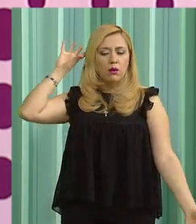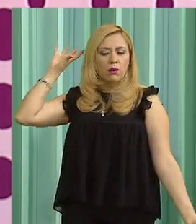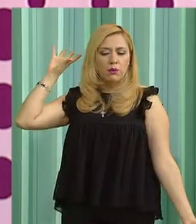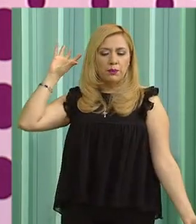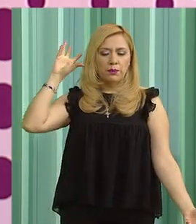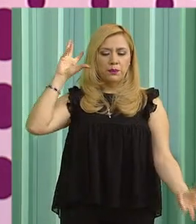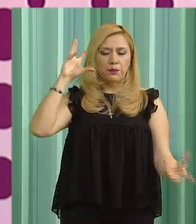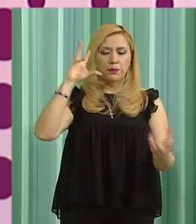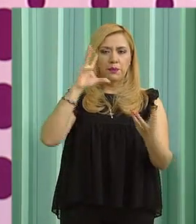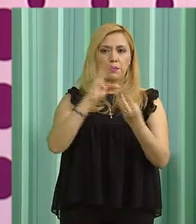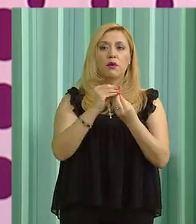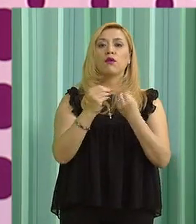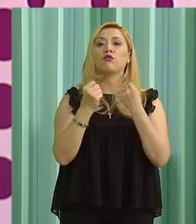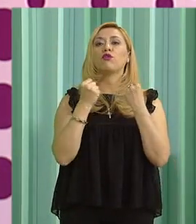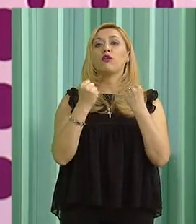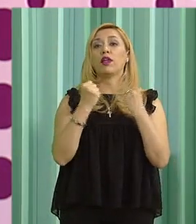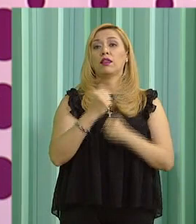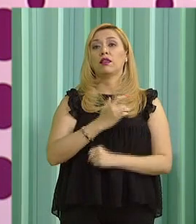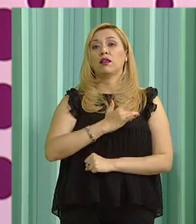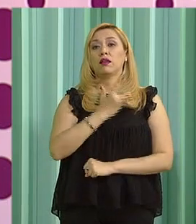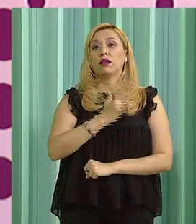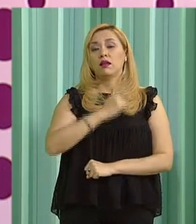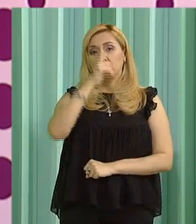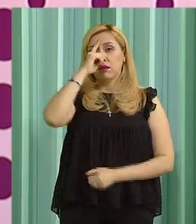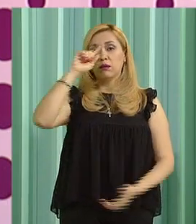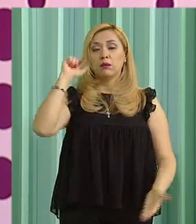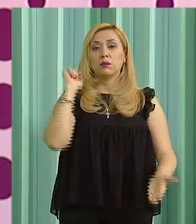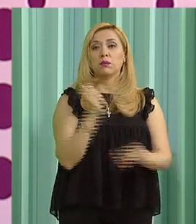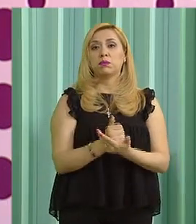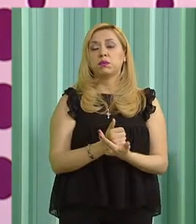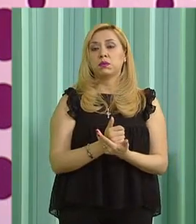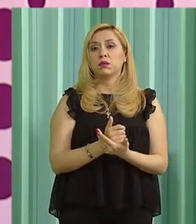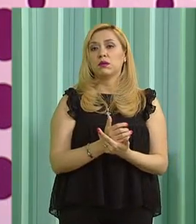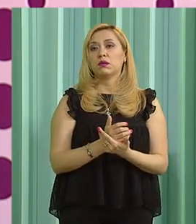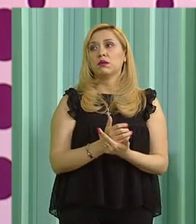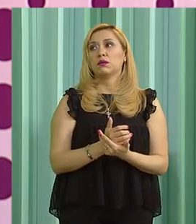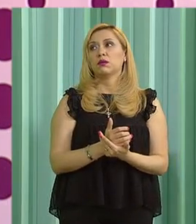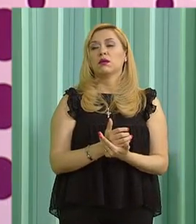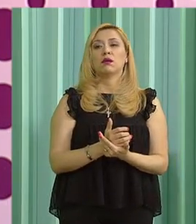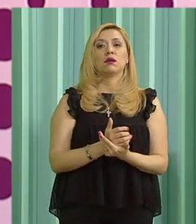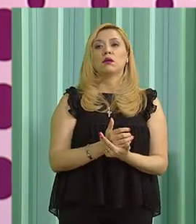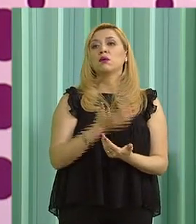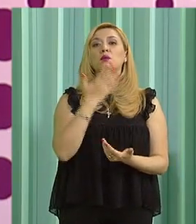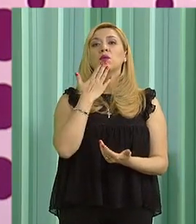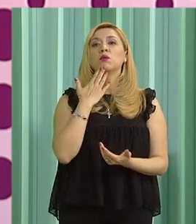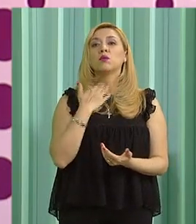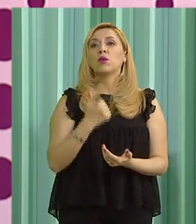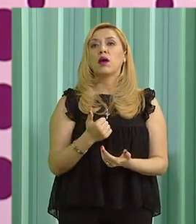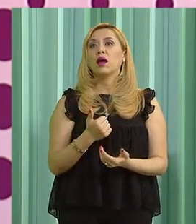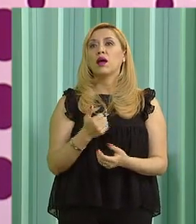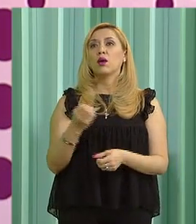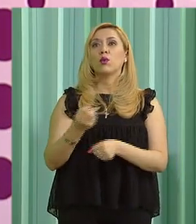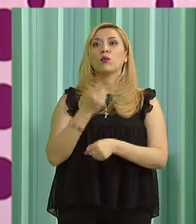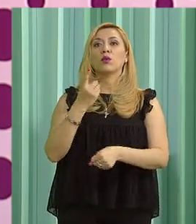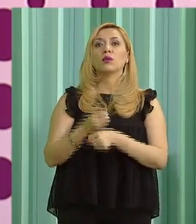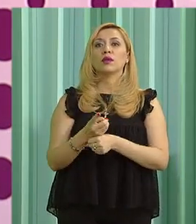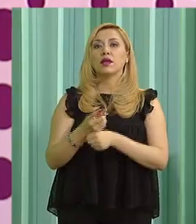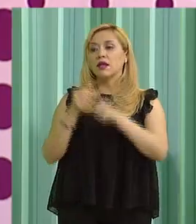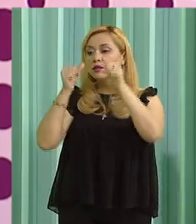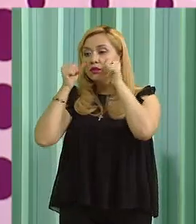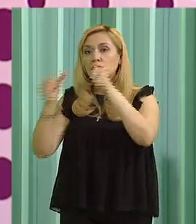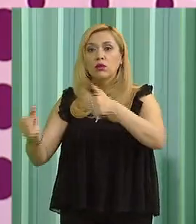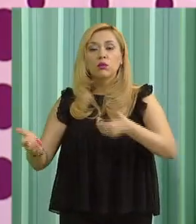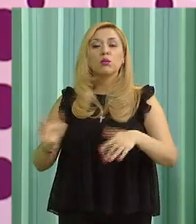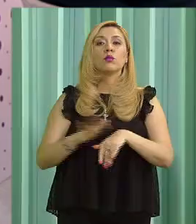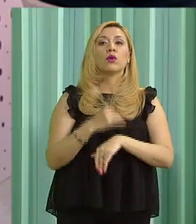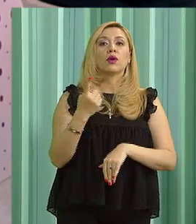experiencias verdaderamente fuertes, emocionales, que además no hay oportunidad para tratarlas, porque hay